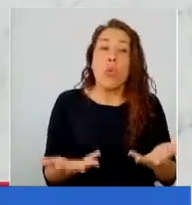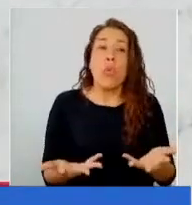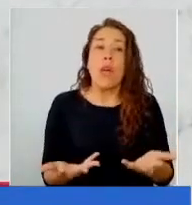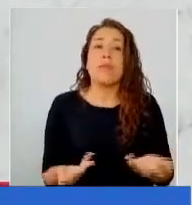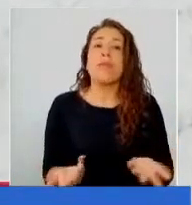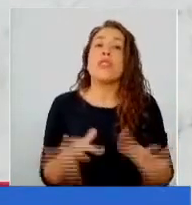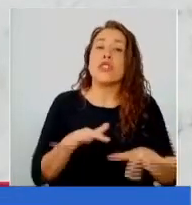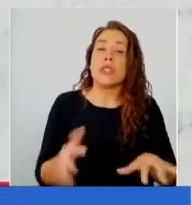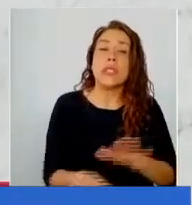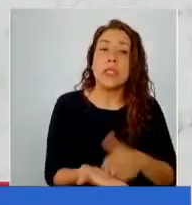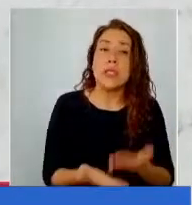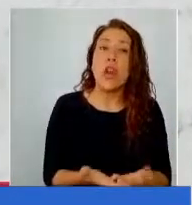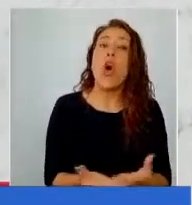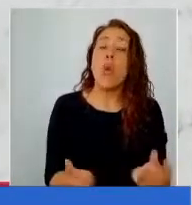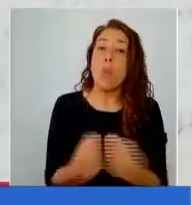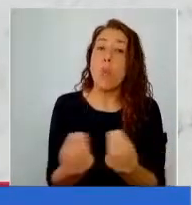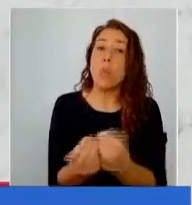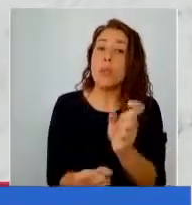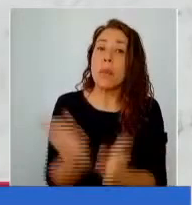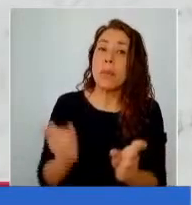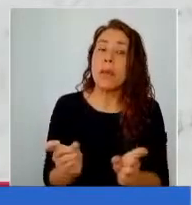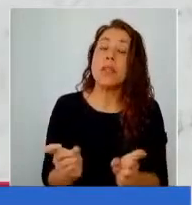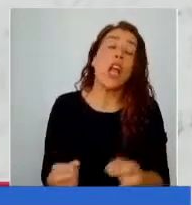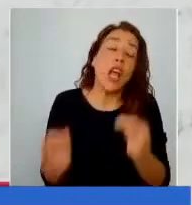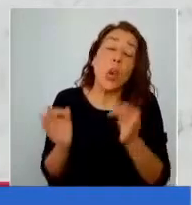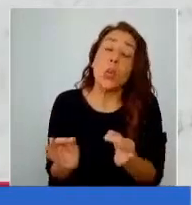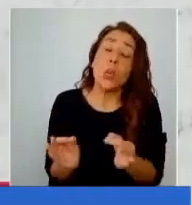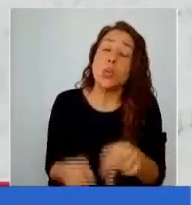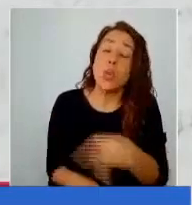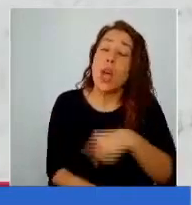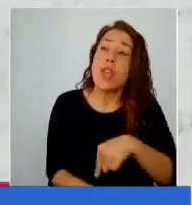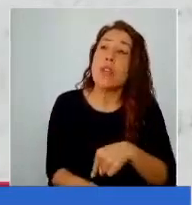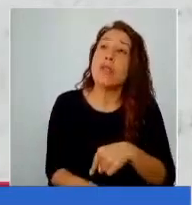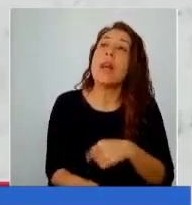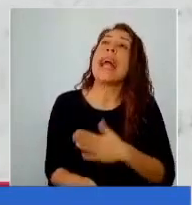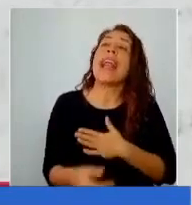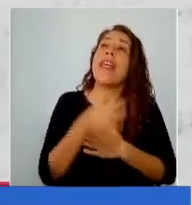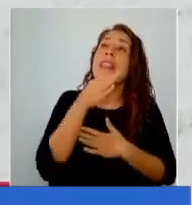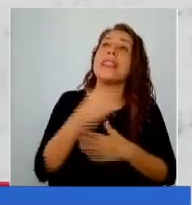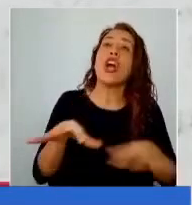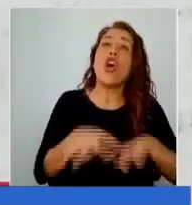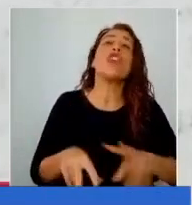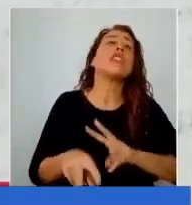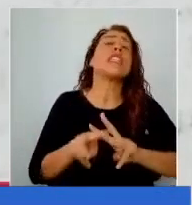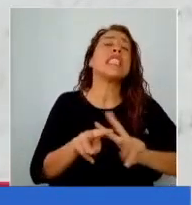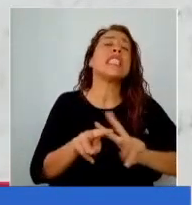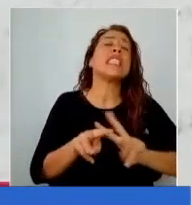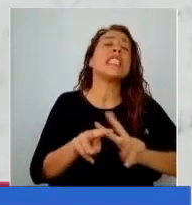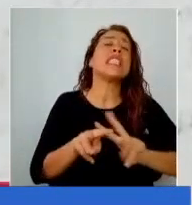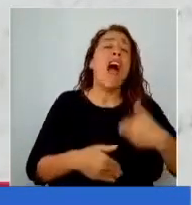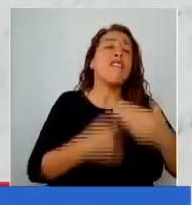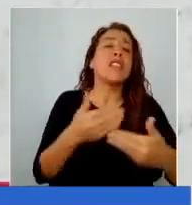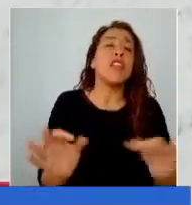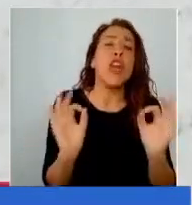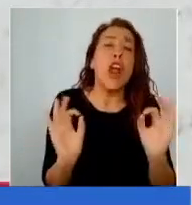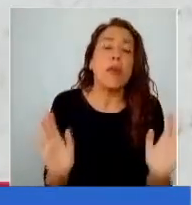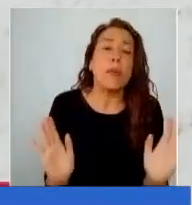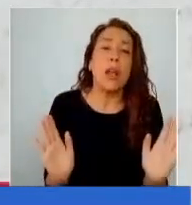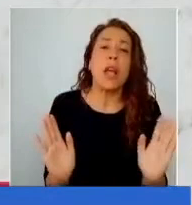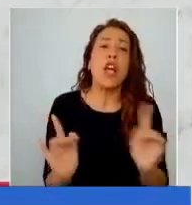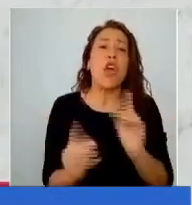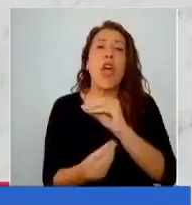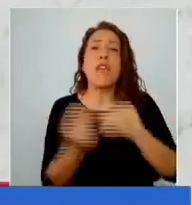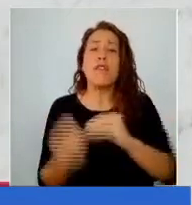hubo varios que legítimamente propugnaban que las cosas siguieran por su curso sin involucrarse institucionalmente